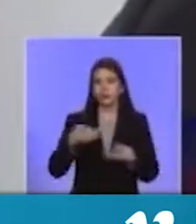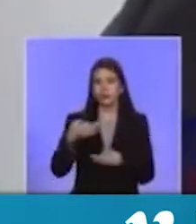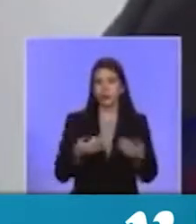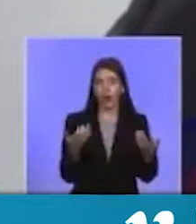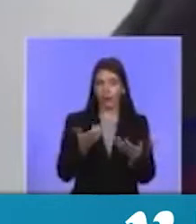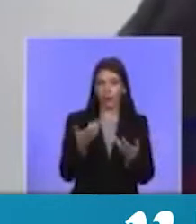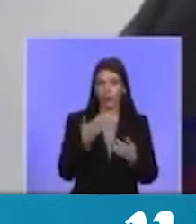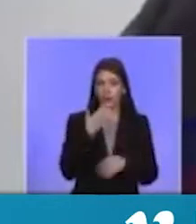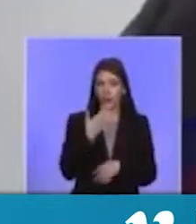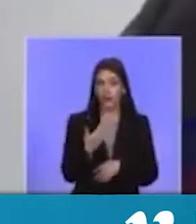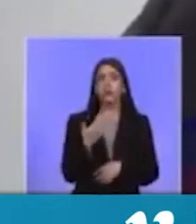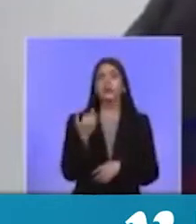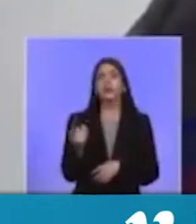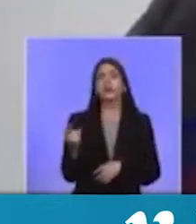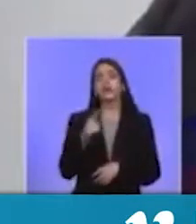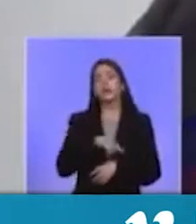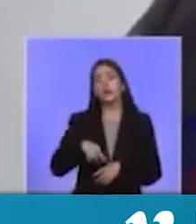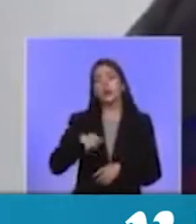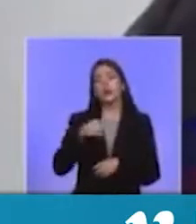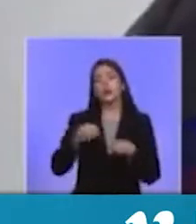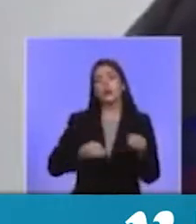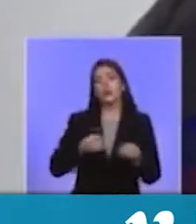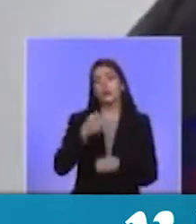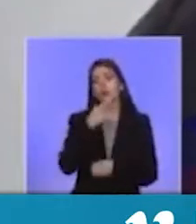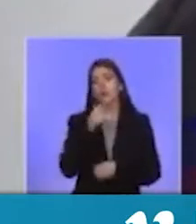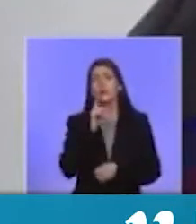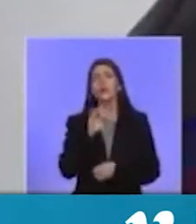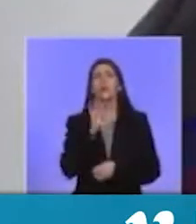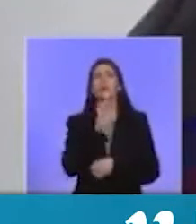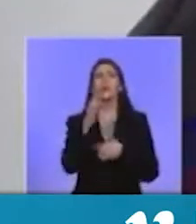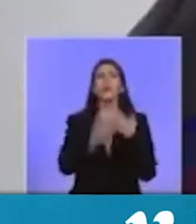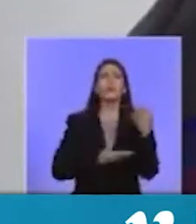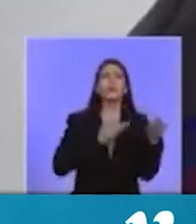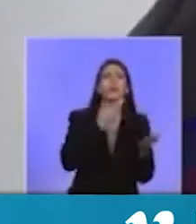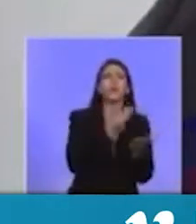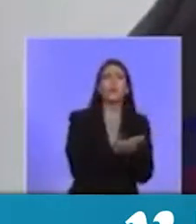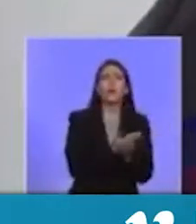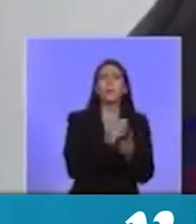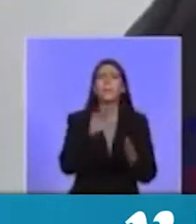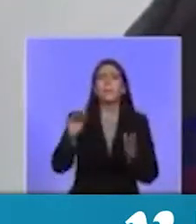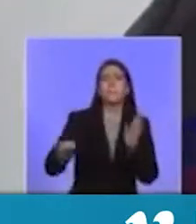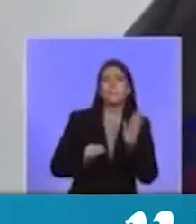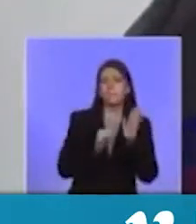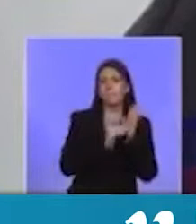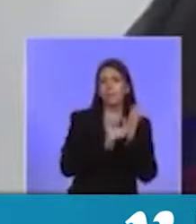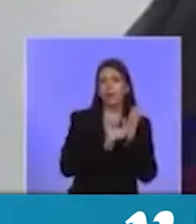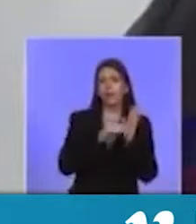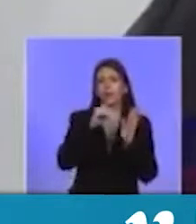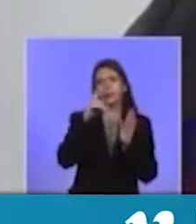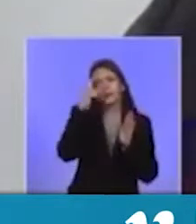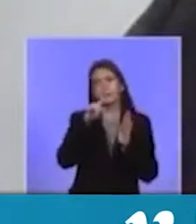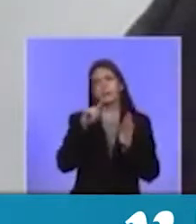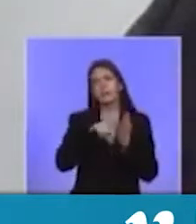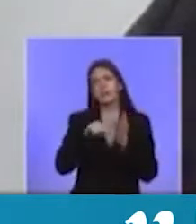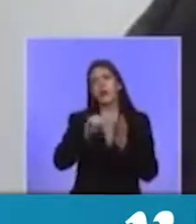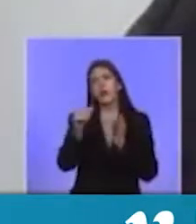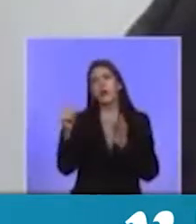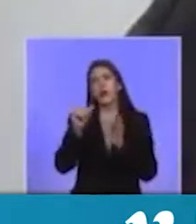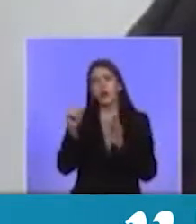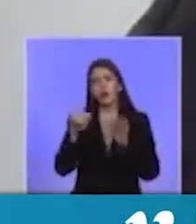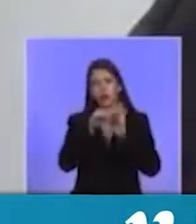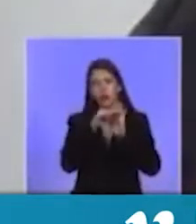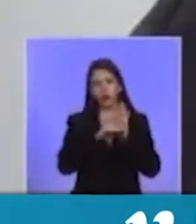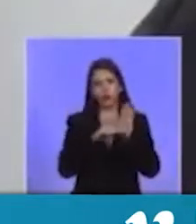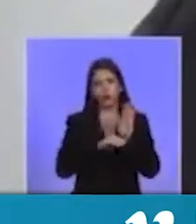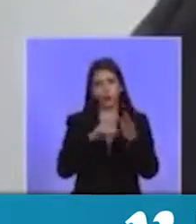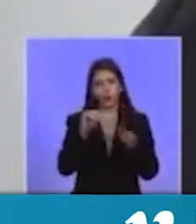la actuación de el magistrado Vargas como presidente del tribunal no había prosperado debido a la oposición de la magistrada Mónica Soto y a la del